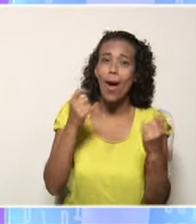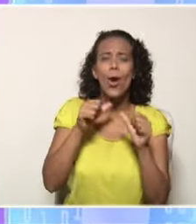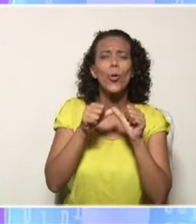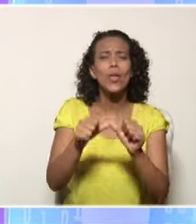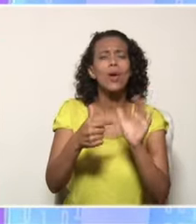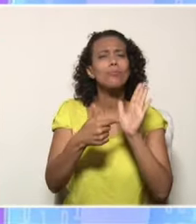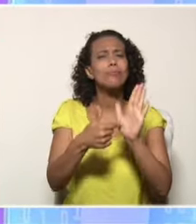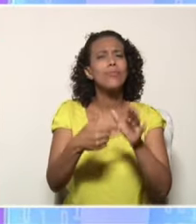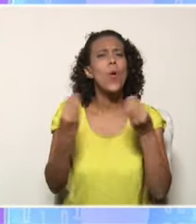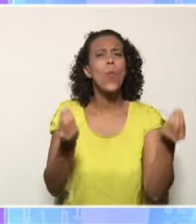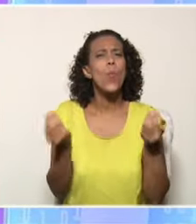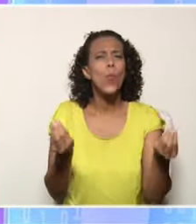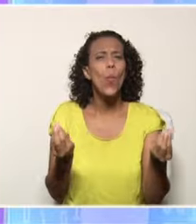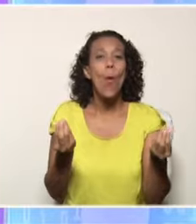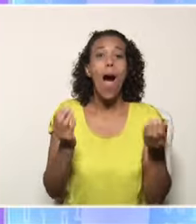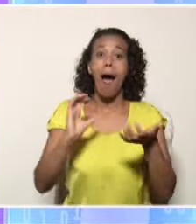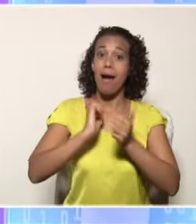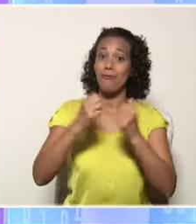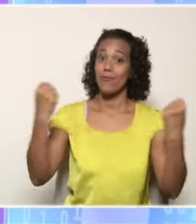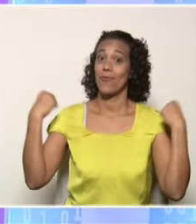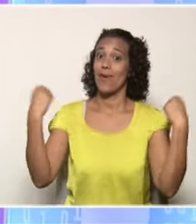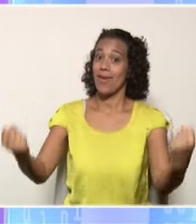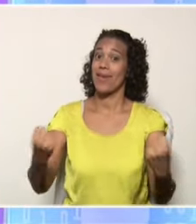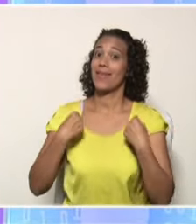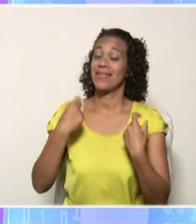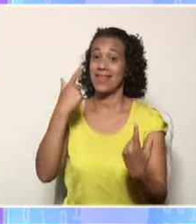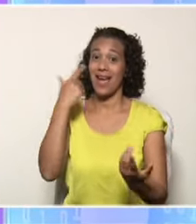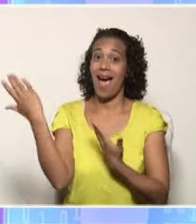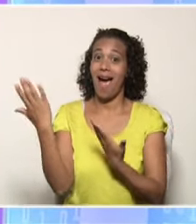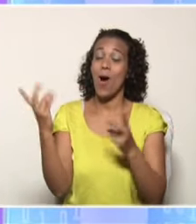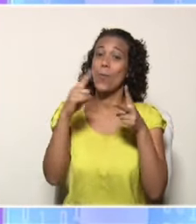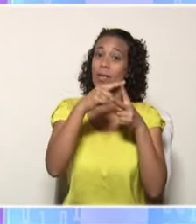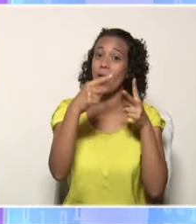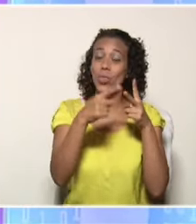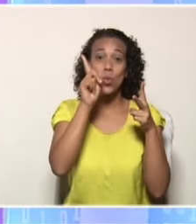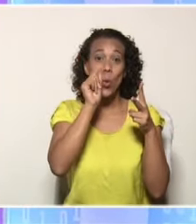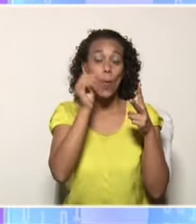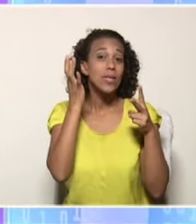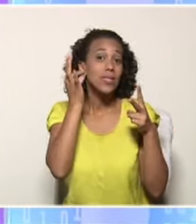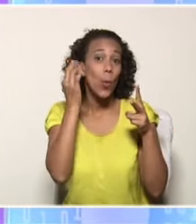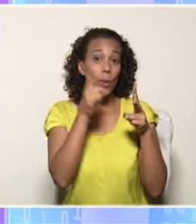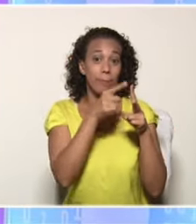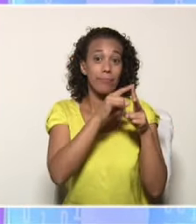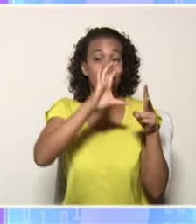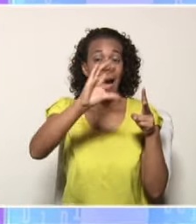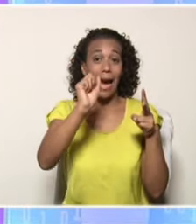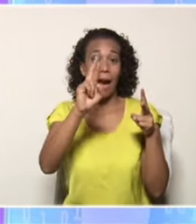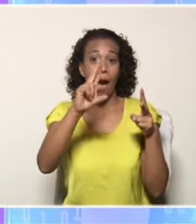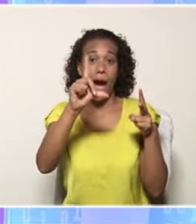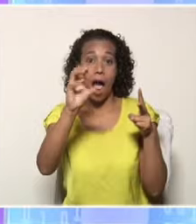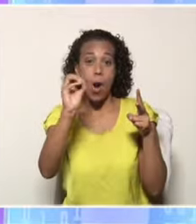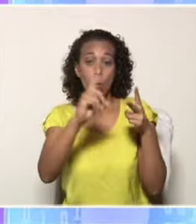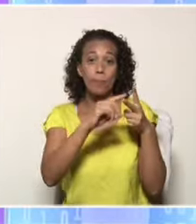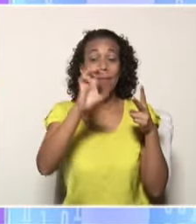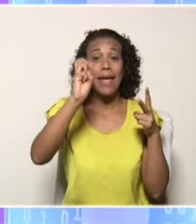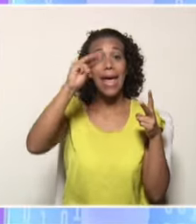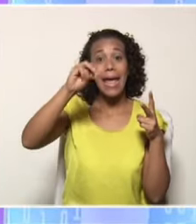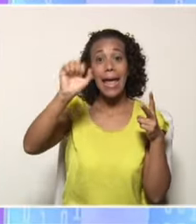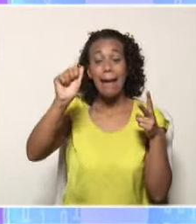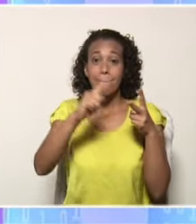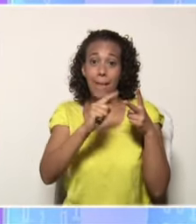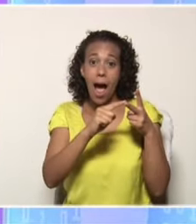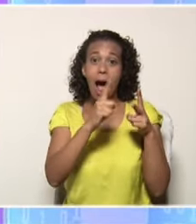continuación proseguimos con lo que es la actividad física y para eso nos van a estar acompañando los profesores Carlos Oropesa y Ekma Borromé.